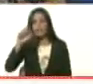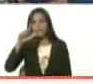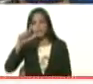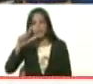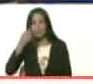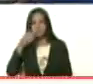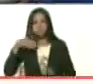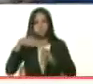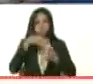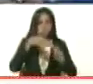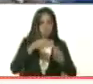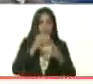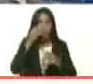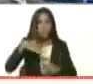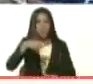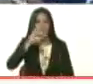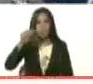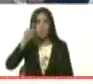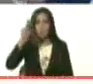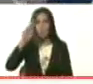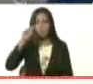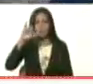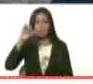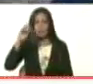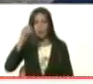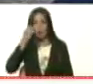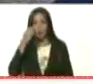Perseguirlo, allanarlo,